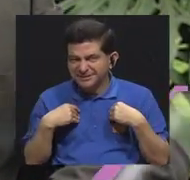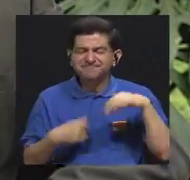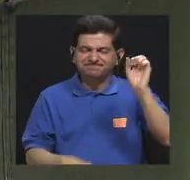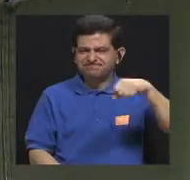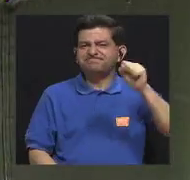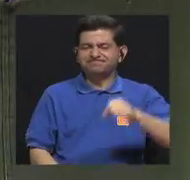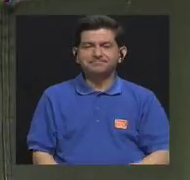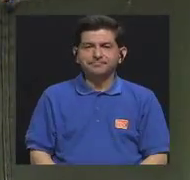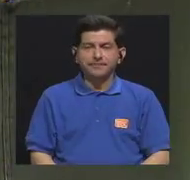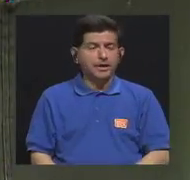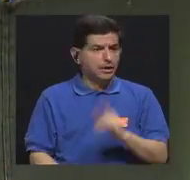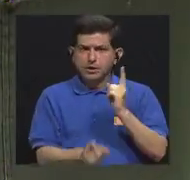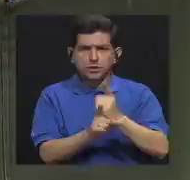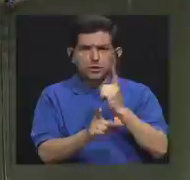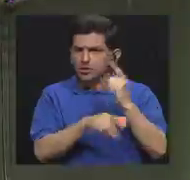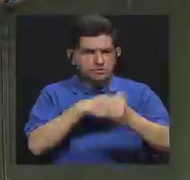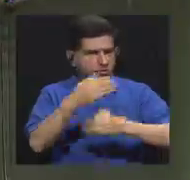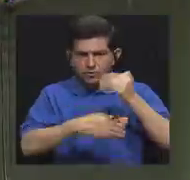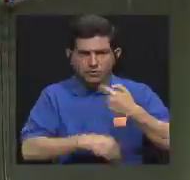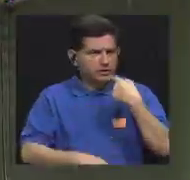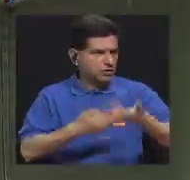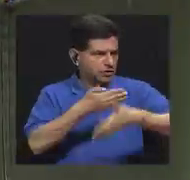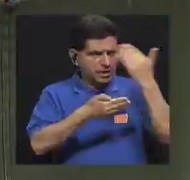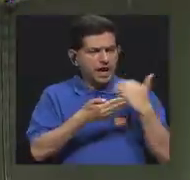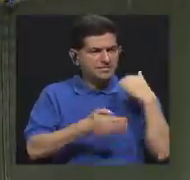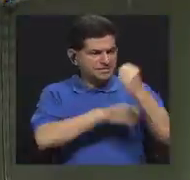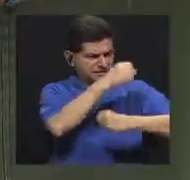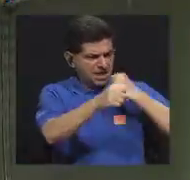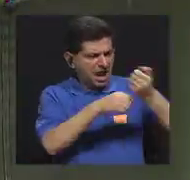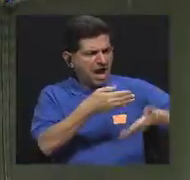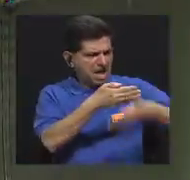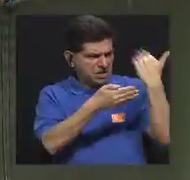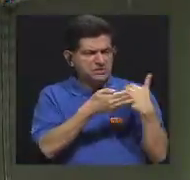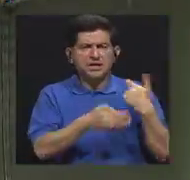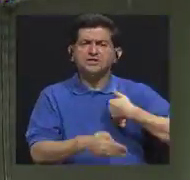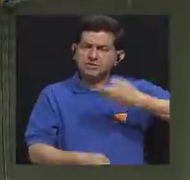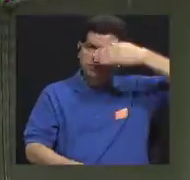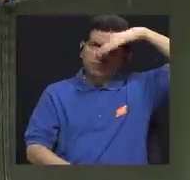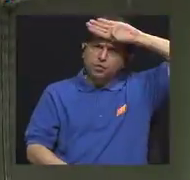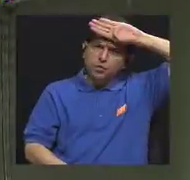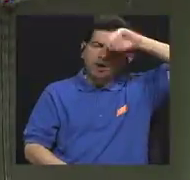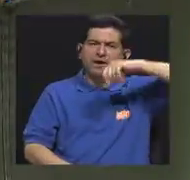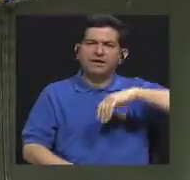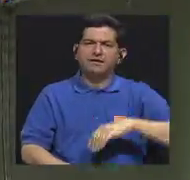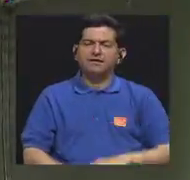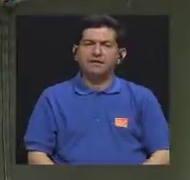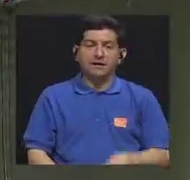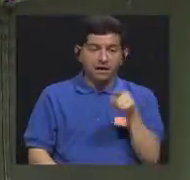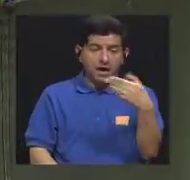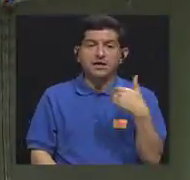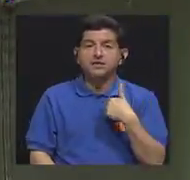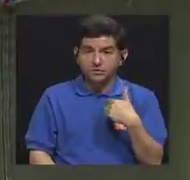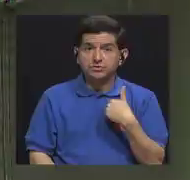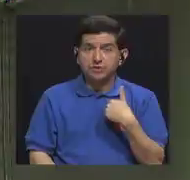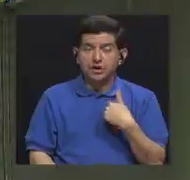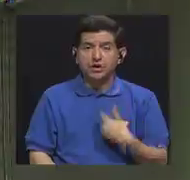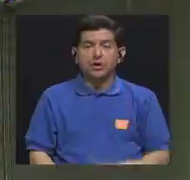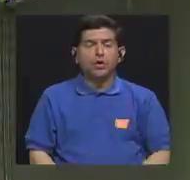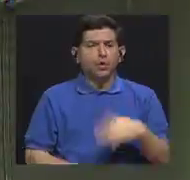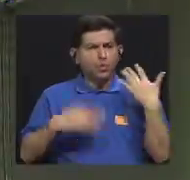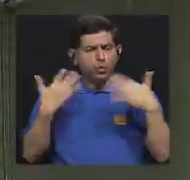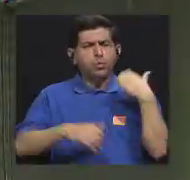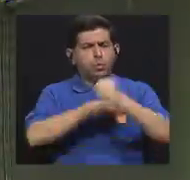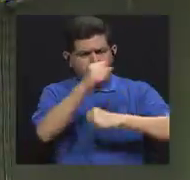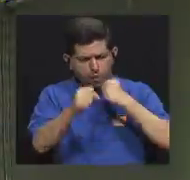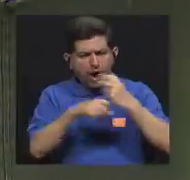¿Verdad? Sí, no es lo que debería de pasar. Como dije, bueno, hace unos años atrás estuve en Cuba y ellos tienen pues mucha